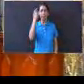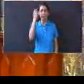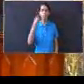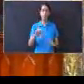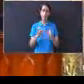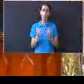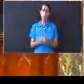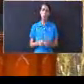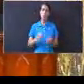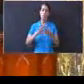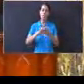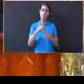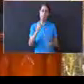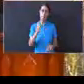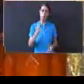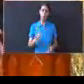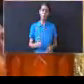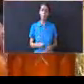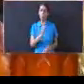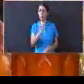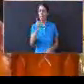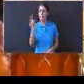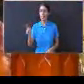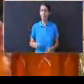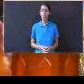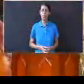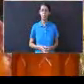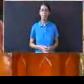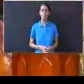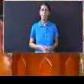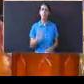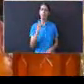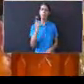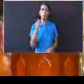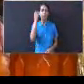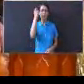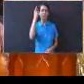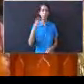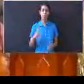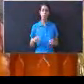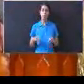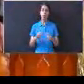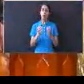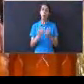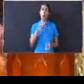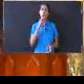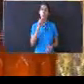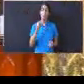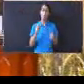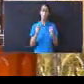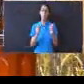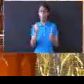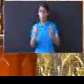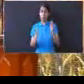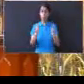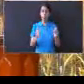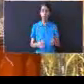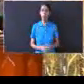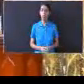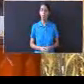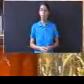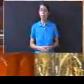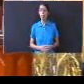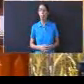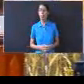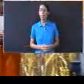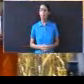maneja ahí. Todo el que es copiloto sabe cómo es el que maneja. Y alejo. Y todavía, pa, cierra. Y